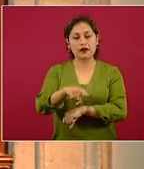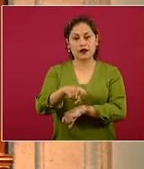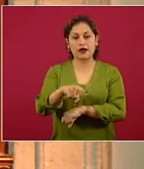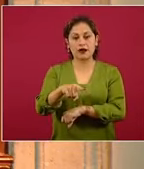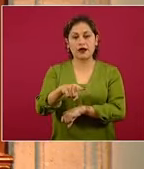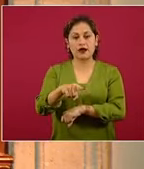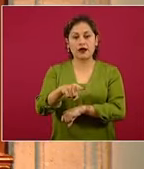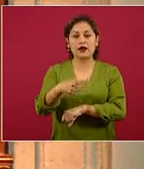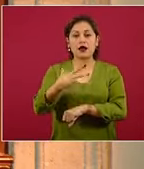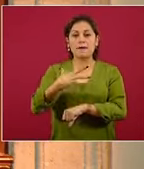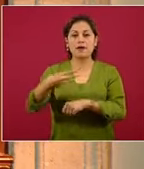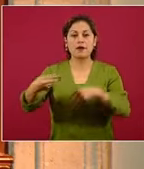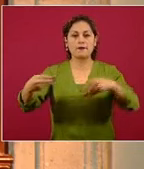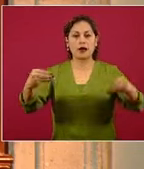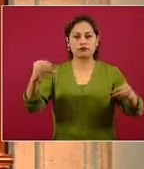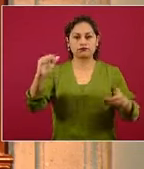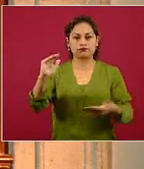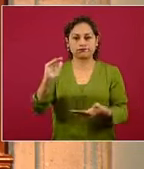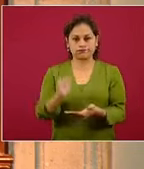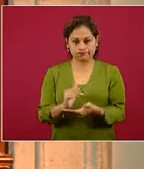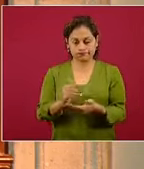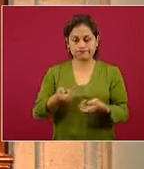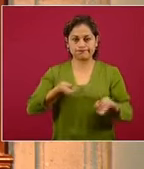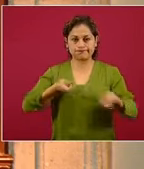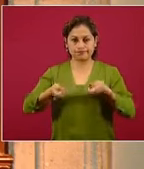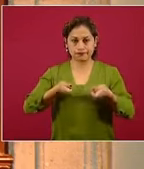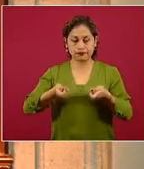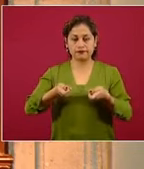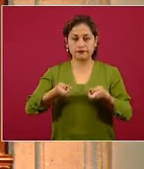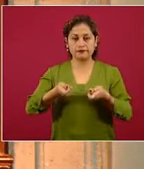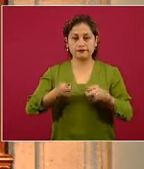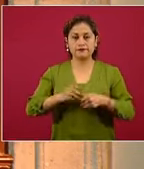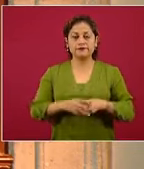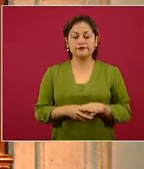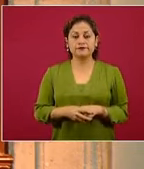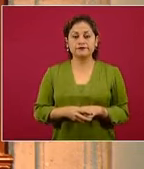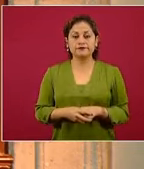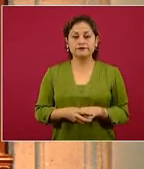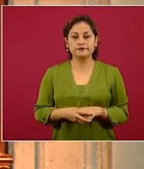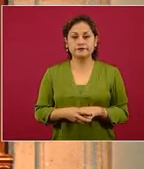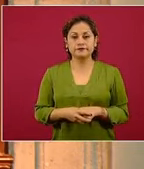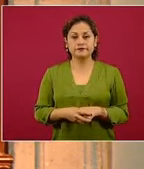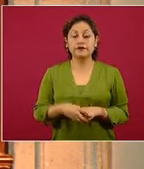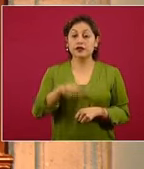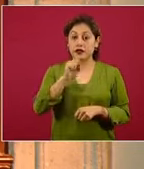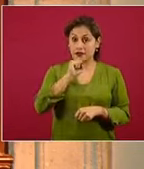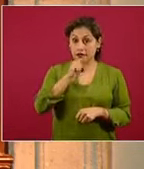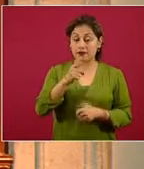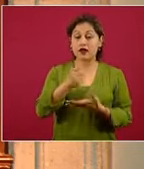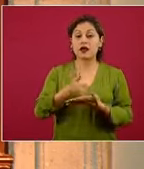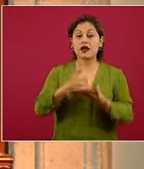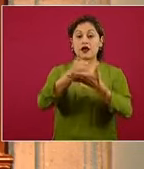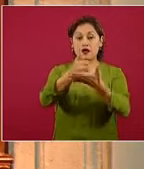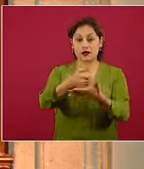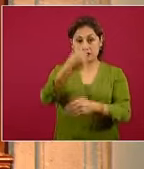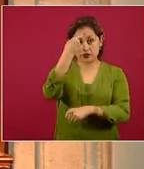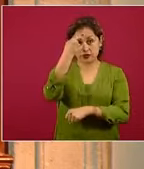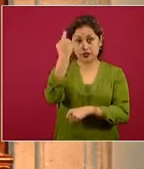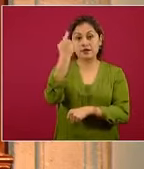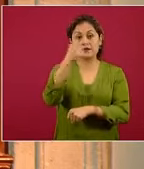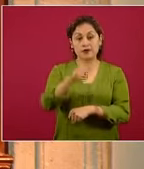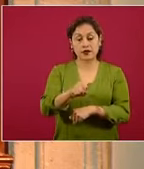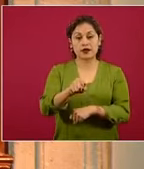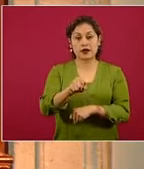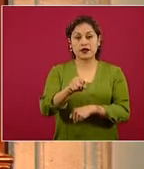de mitigar la transmisión del virus SARS-CoV-2 y, por lo tanto, contribuir a disminuir también la presencia